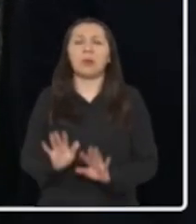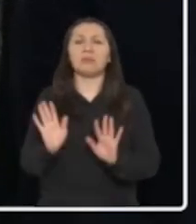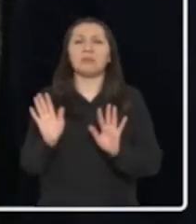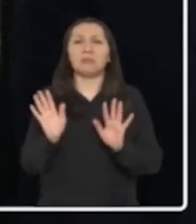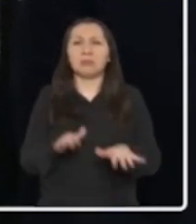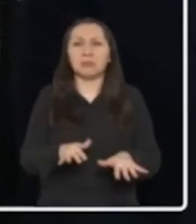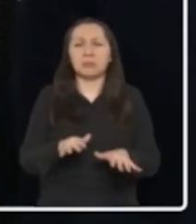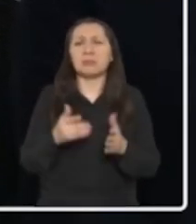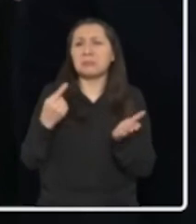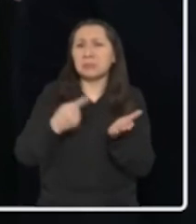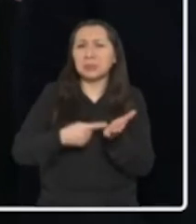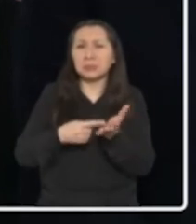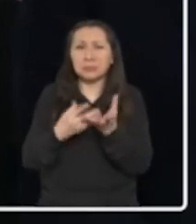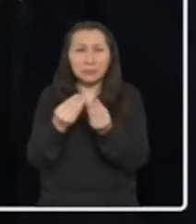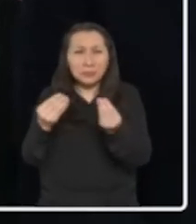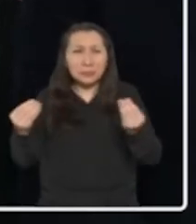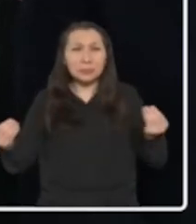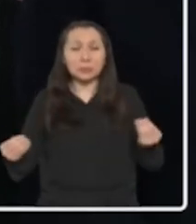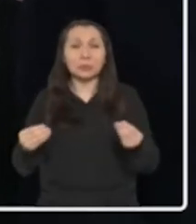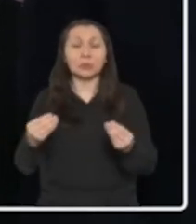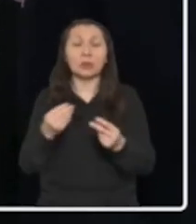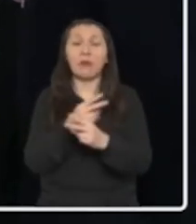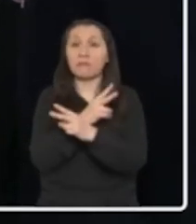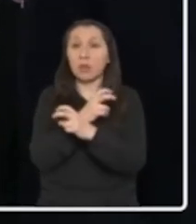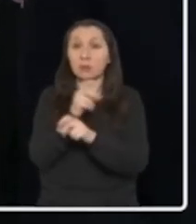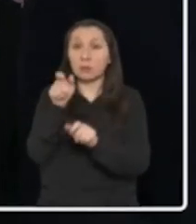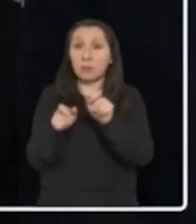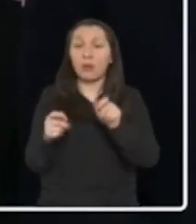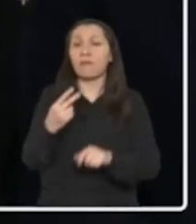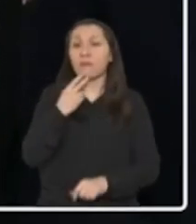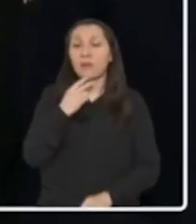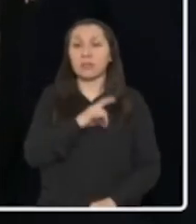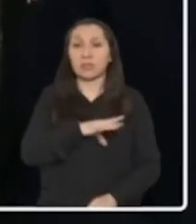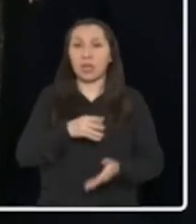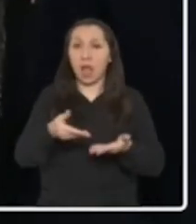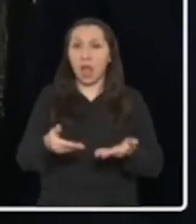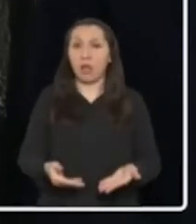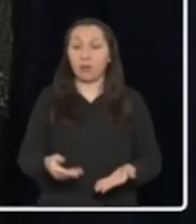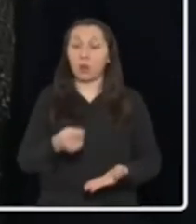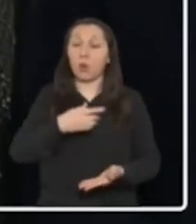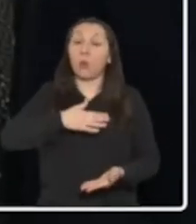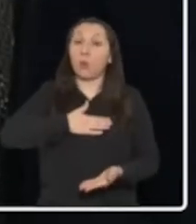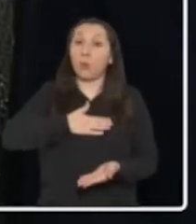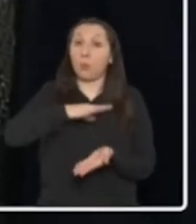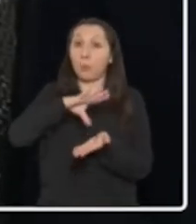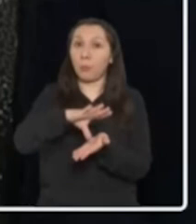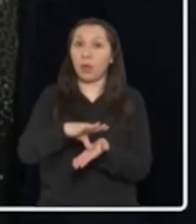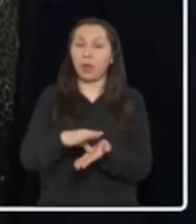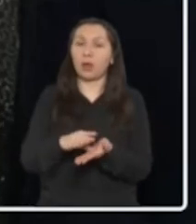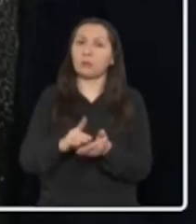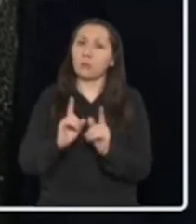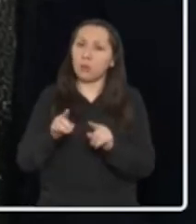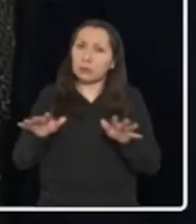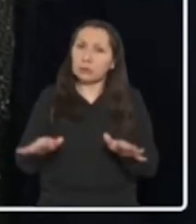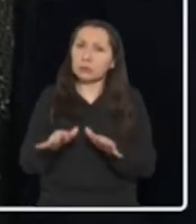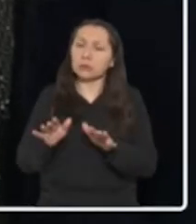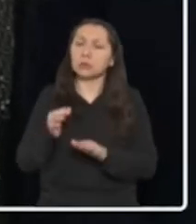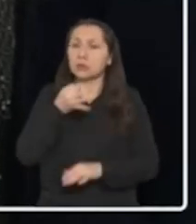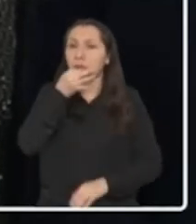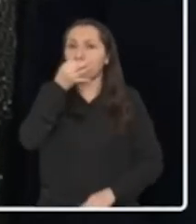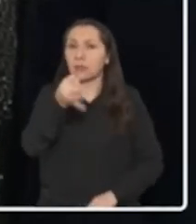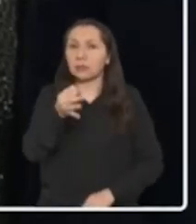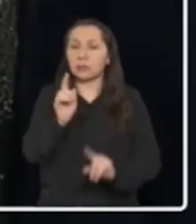desprecio por los cientos de miles de venezolanos que actualmente viven en Chile. Como país, no hemos hecho otra cosa que